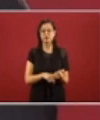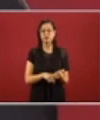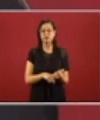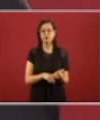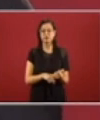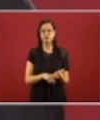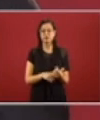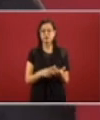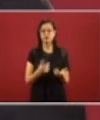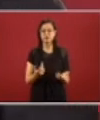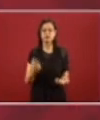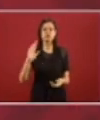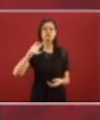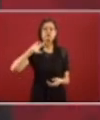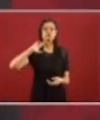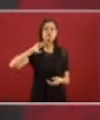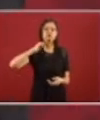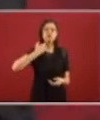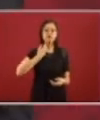y robots,